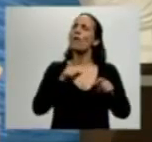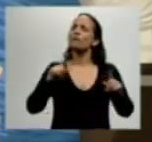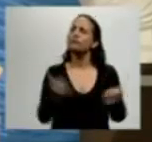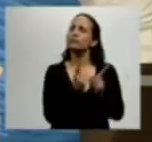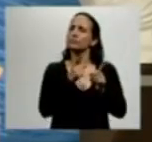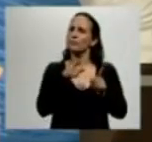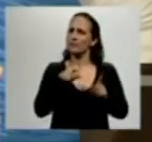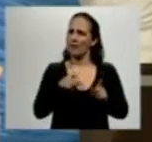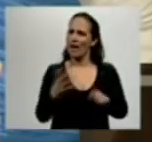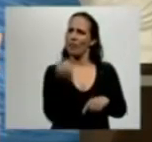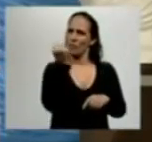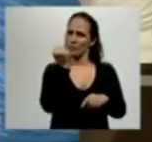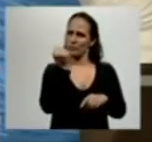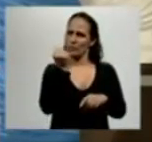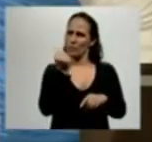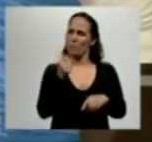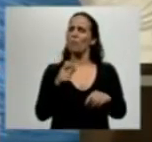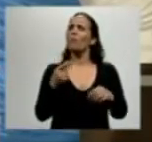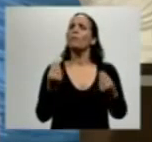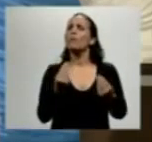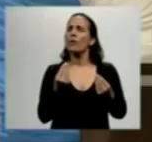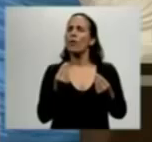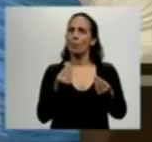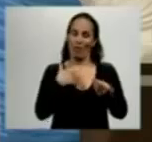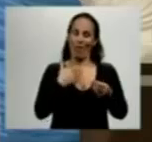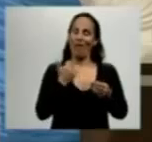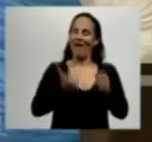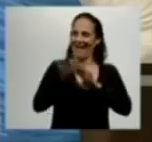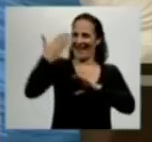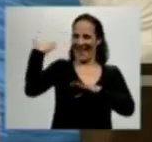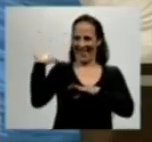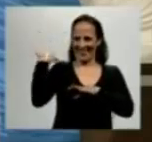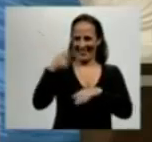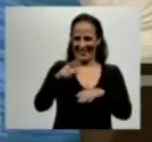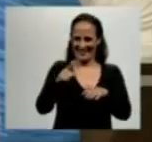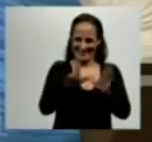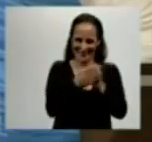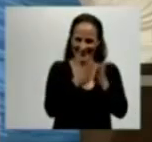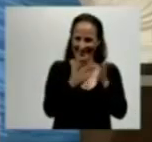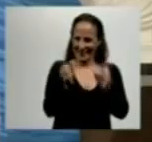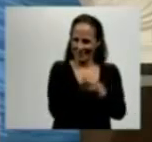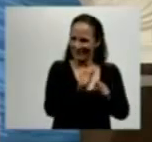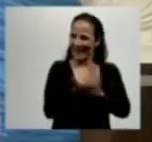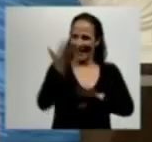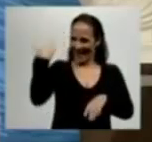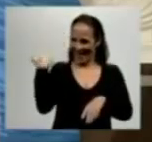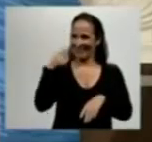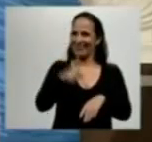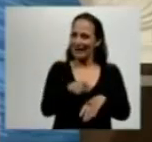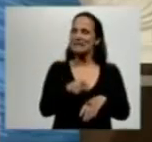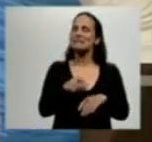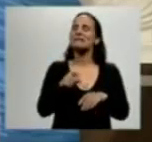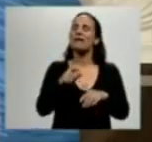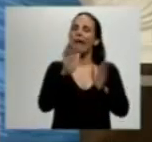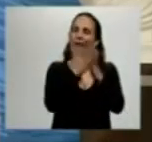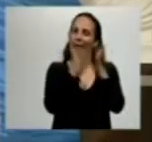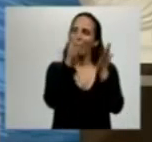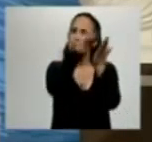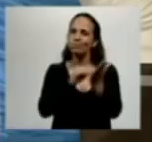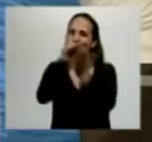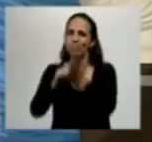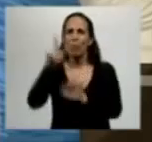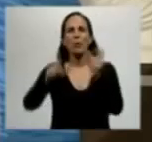simplificando con un registro que creamos antes de la sanción de este código, que es un registro de adoptantes.